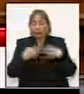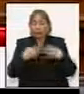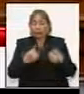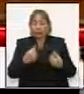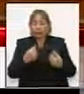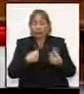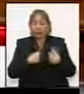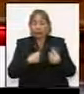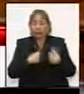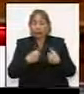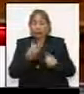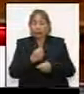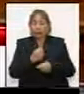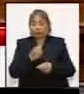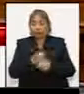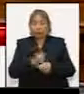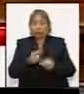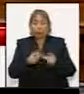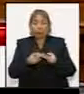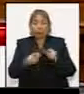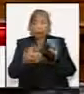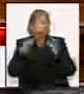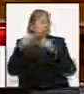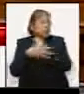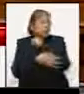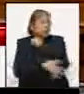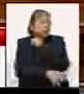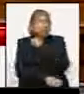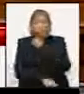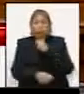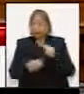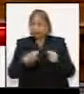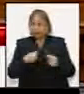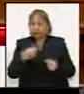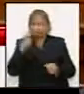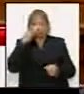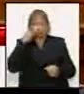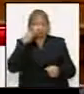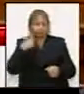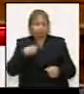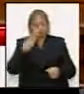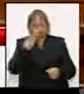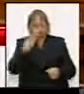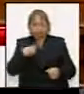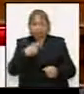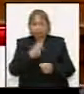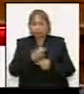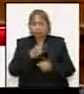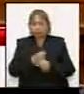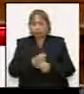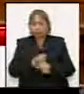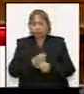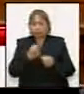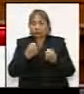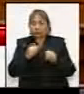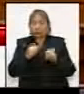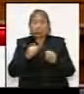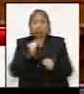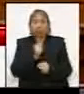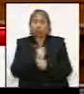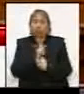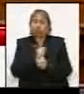la oportunidad de trabajar en zonas de extrema pobreza y he vivido en carne propia en realidad el trabajo que hace y el esfuerzo denodado que